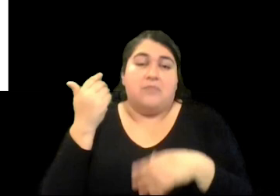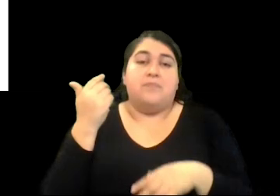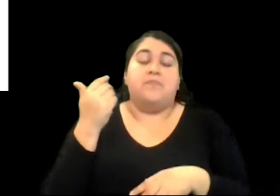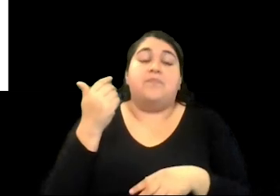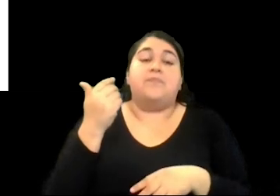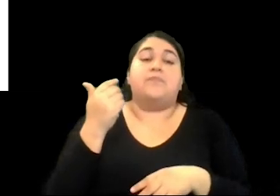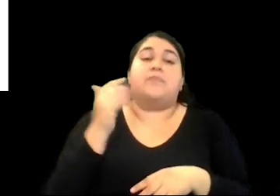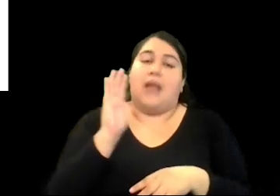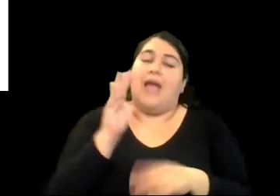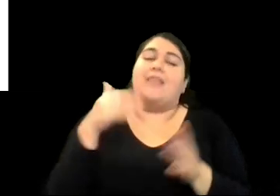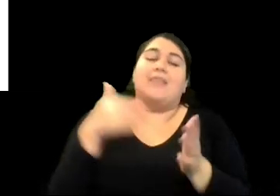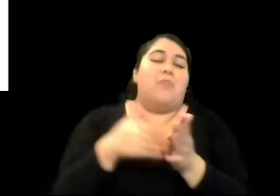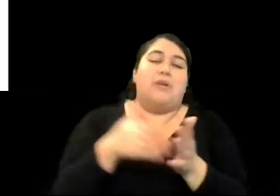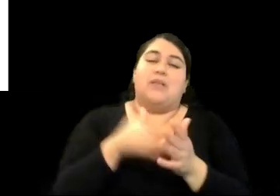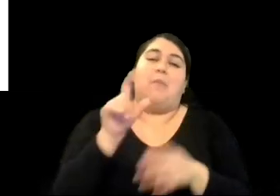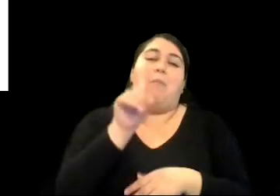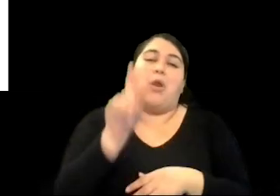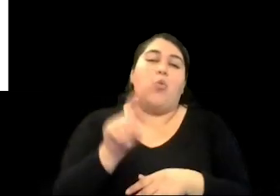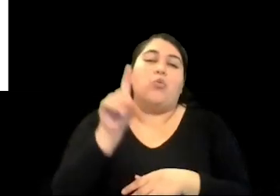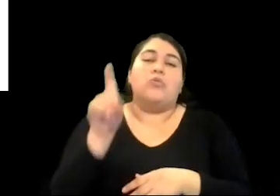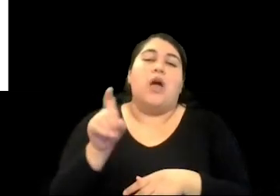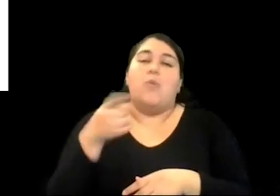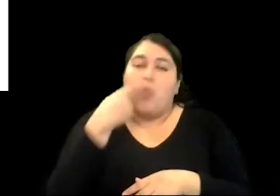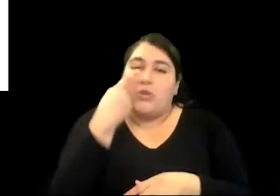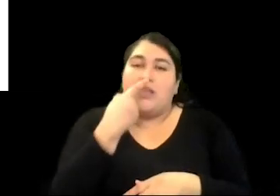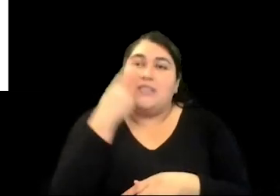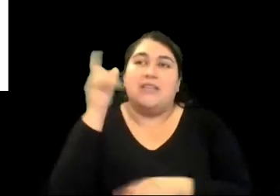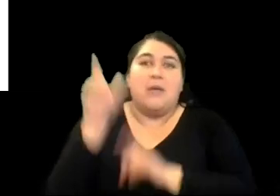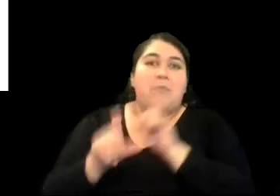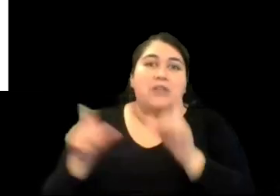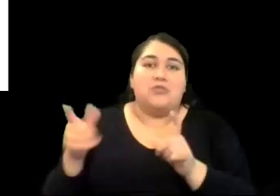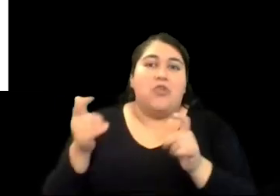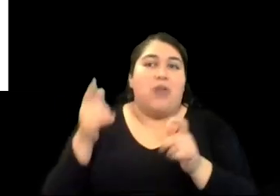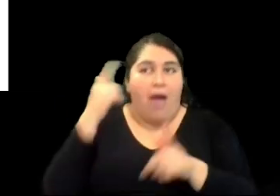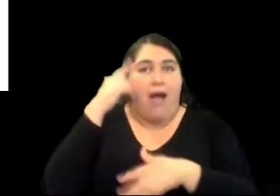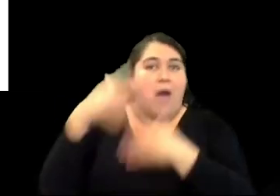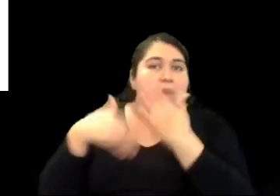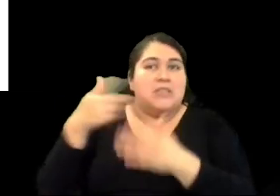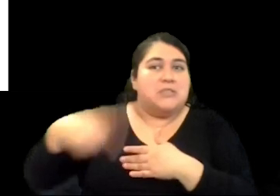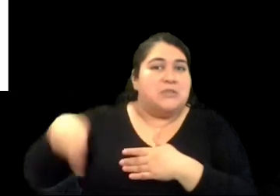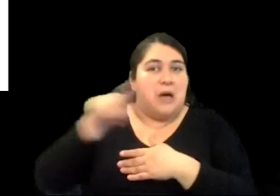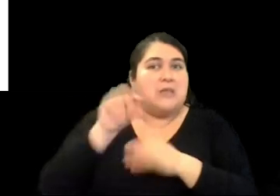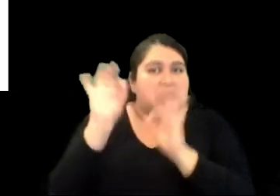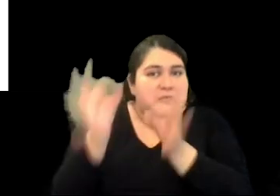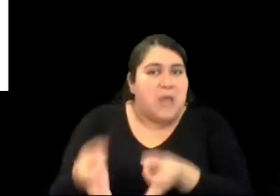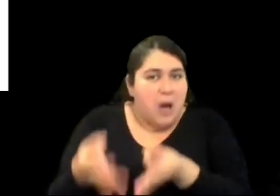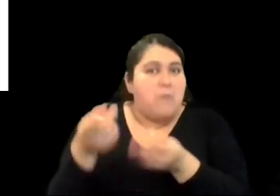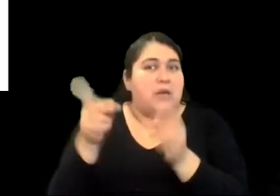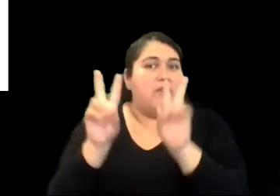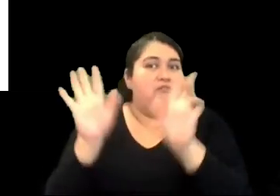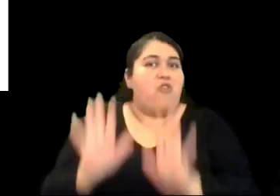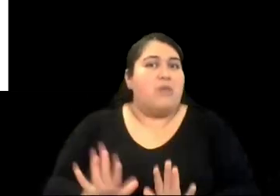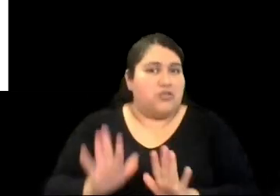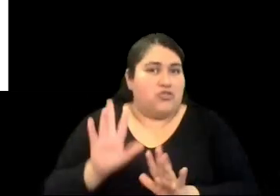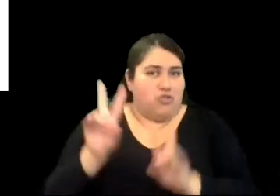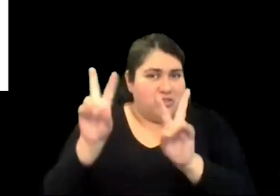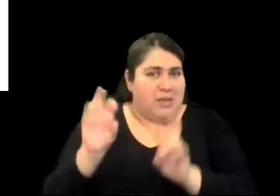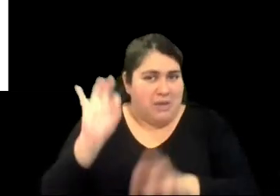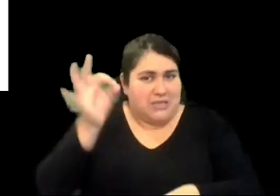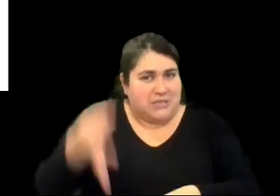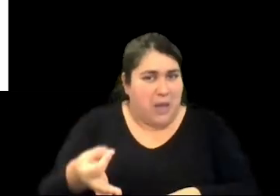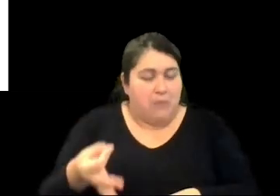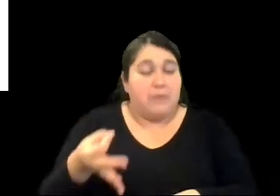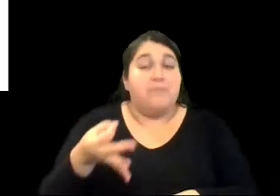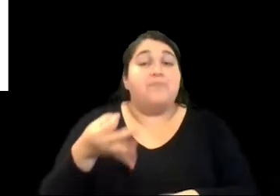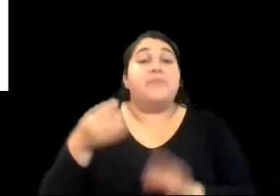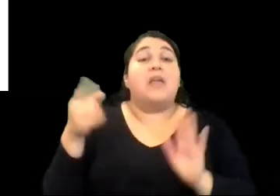también son preguntas muy interesantes, se ve que la gente está toda capacitada y Sí. formada en este tema. El régimen